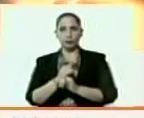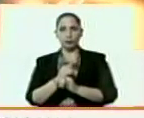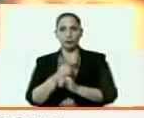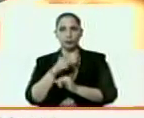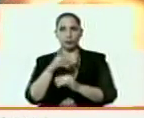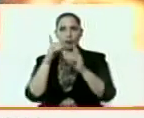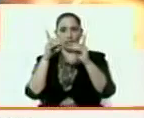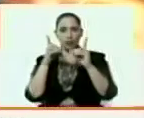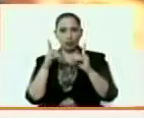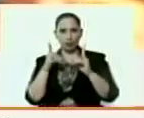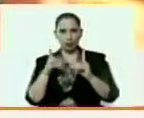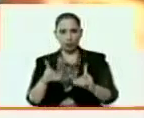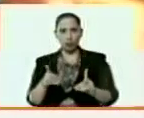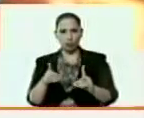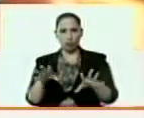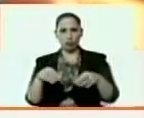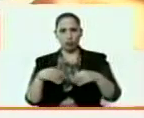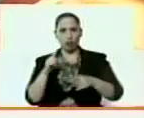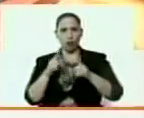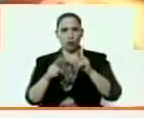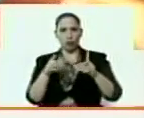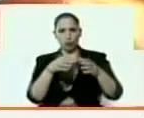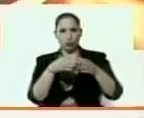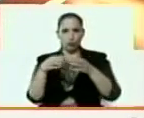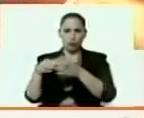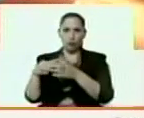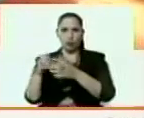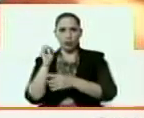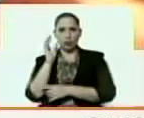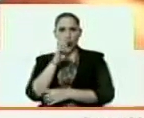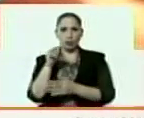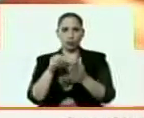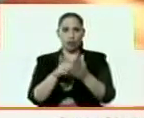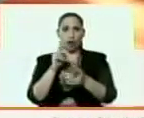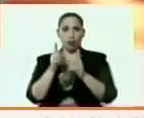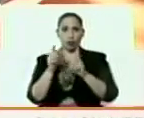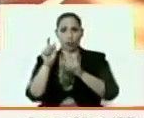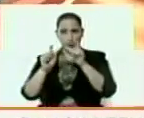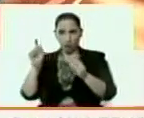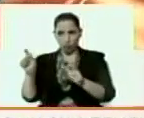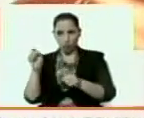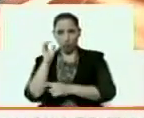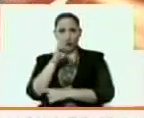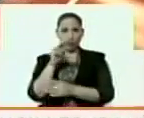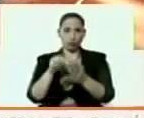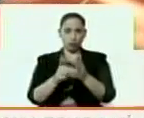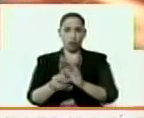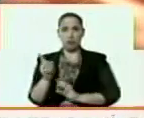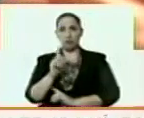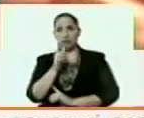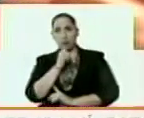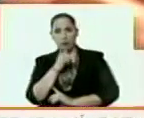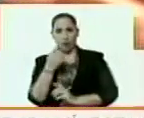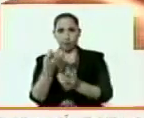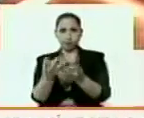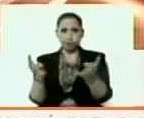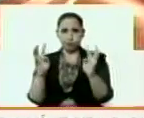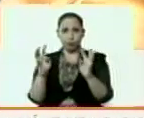decisión que tomaron algunos miembros de la Asamblea Nacional, y tengo que decir algunos miembros porque en verdad, primero no había quórum y